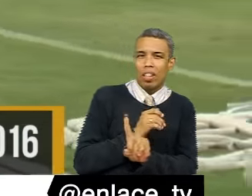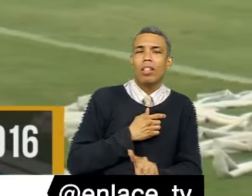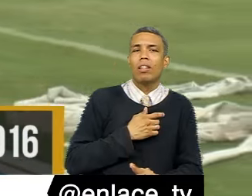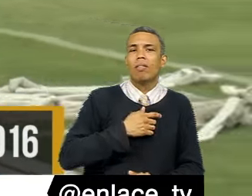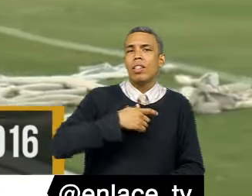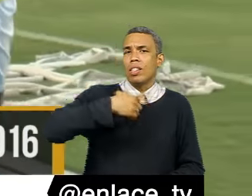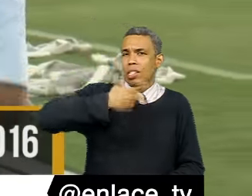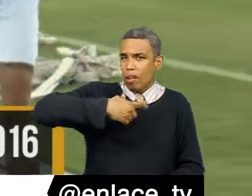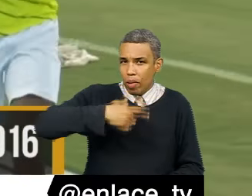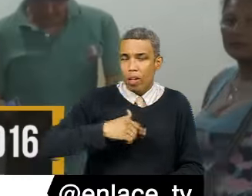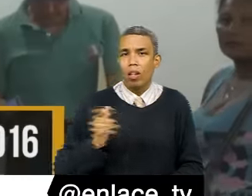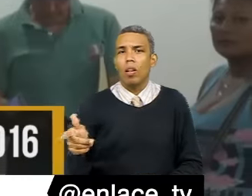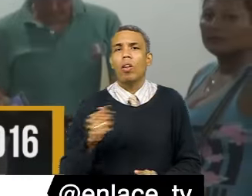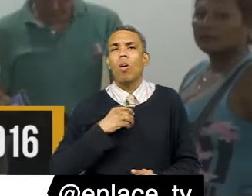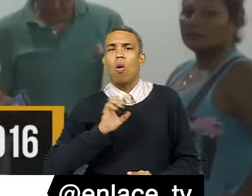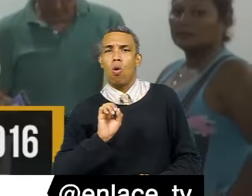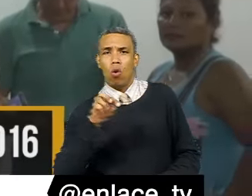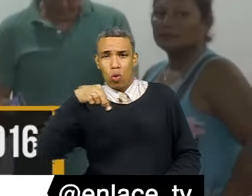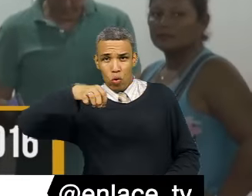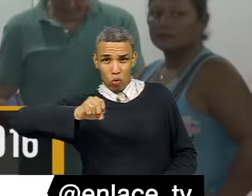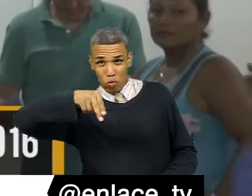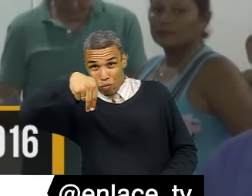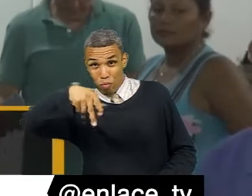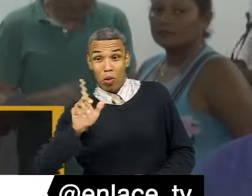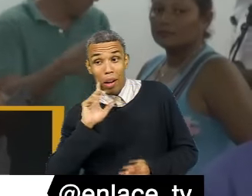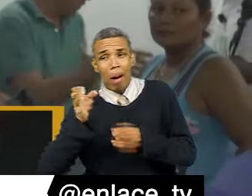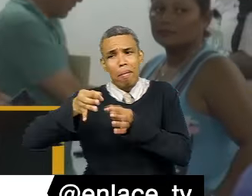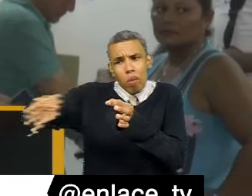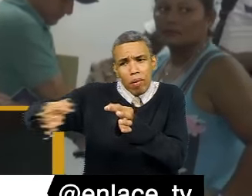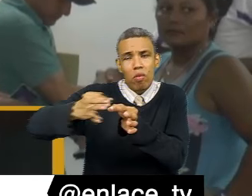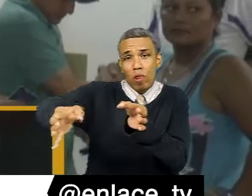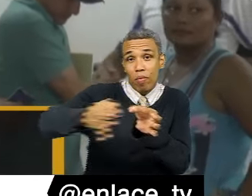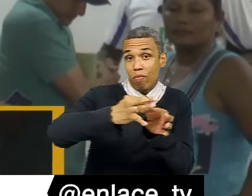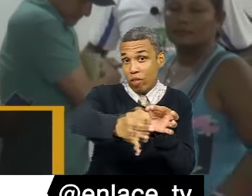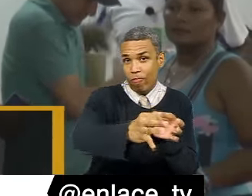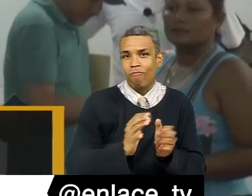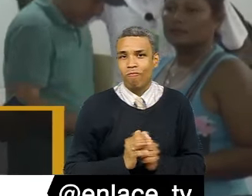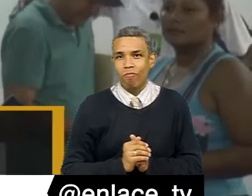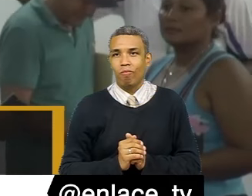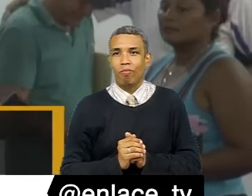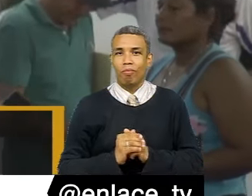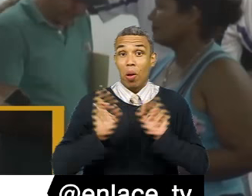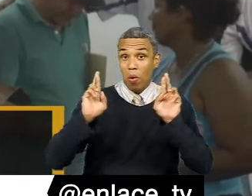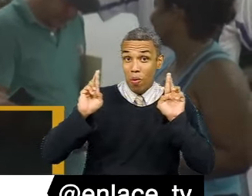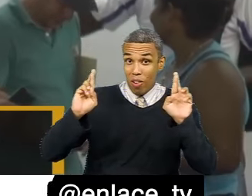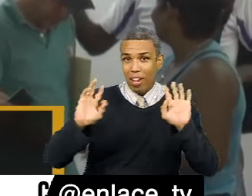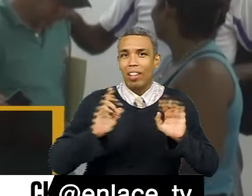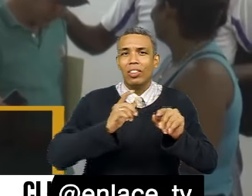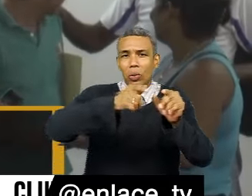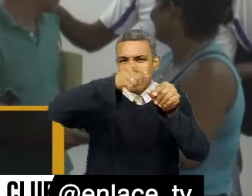y Ciénaga de Lopón. A participar y a que gane el mejor. Es una oportunidad donde nos vamos a integrar